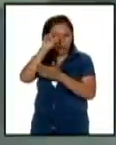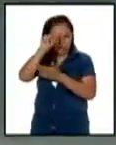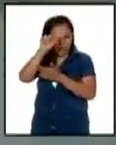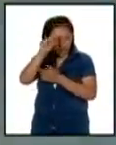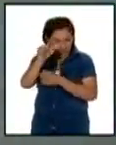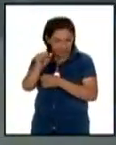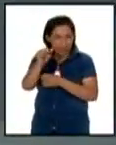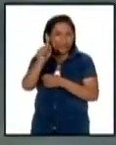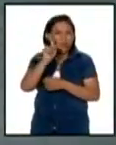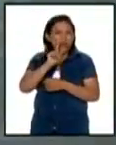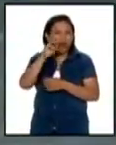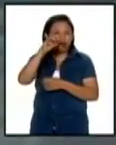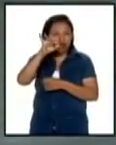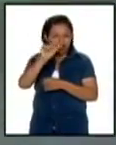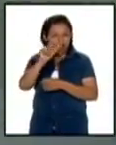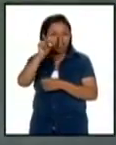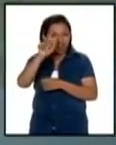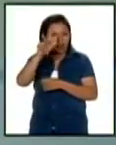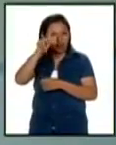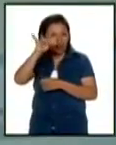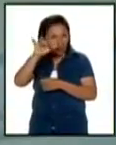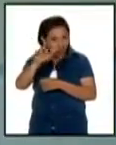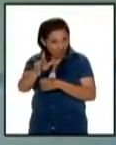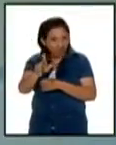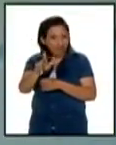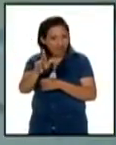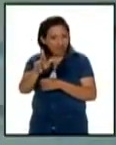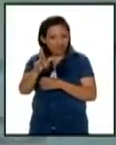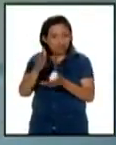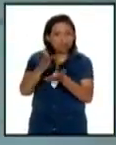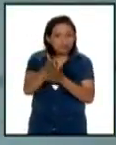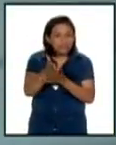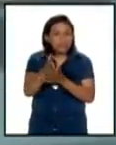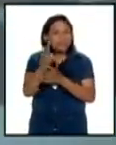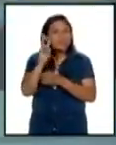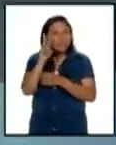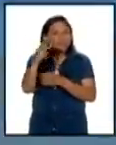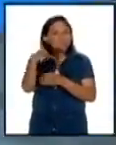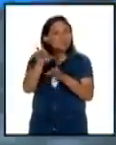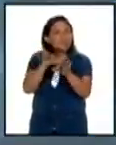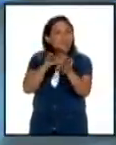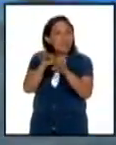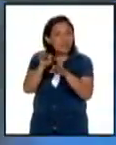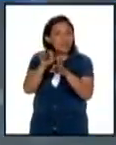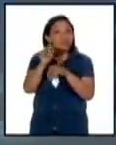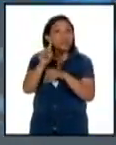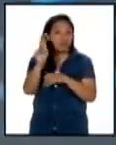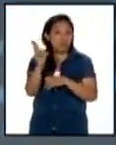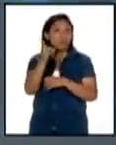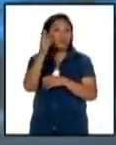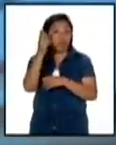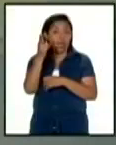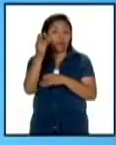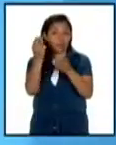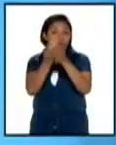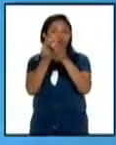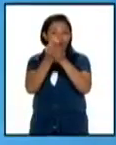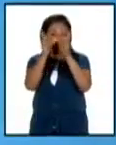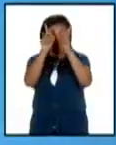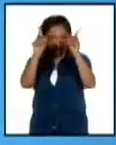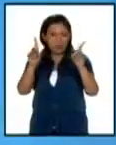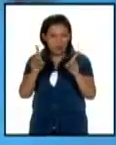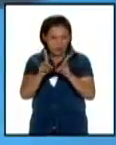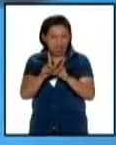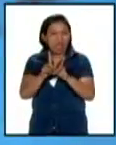María Teresa, María del Pilar, Aviega, y se nos atravesó también el trabajo que se hace en la UNAM, en este diplomado que sobre